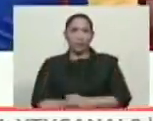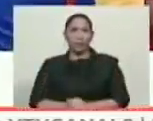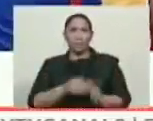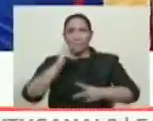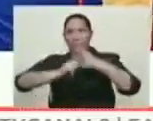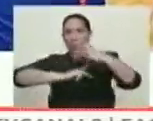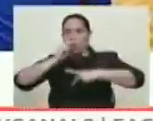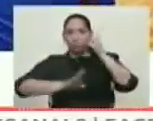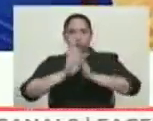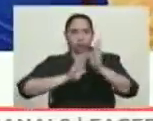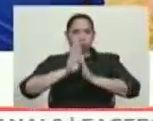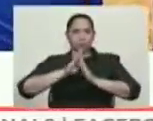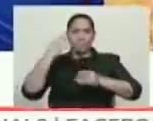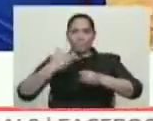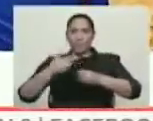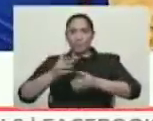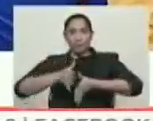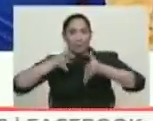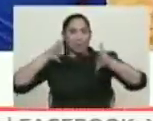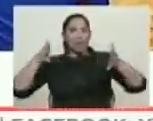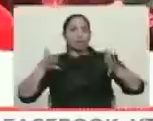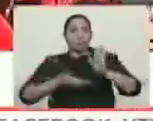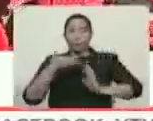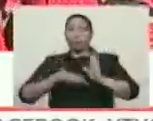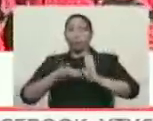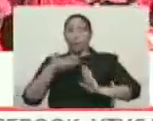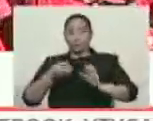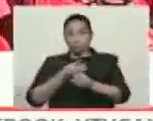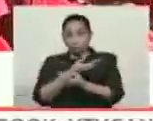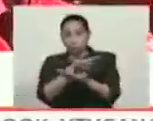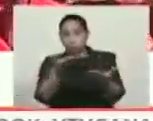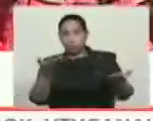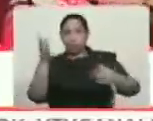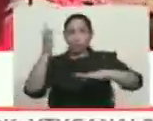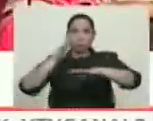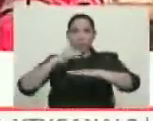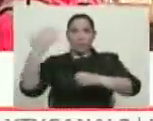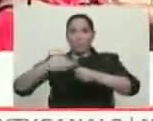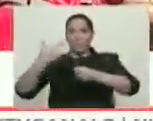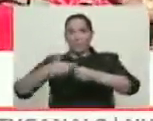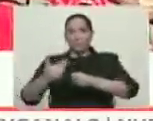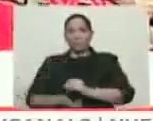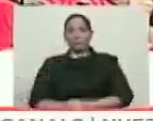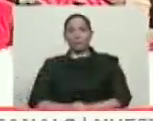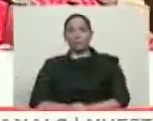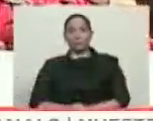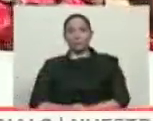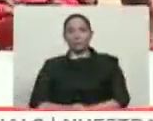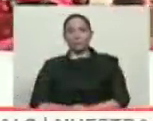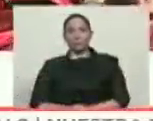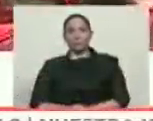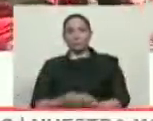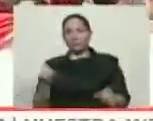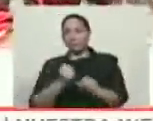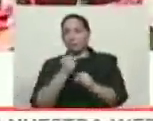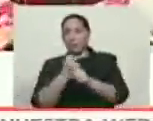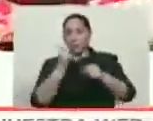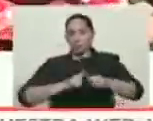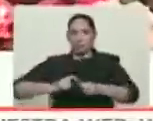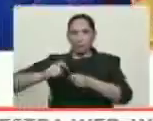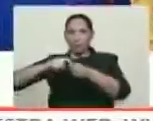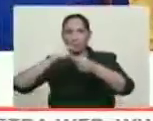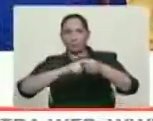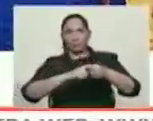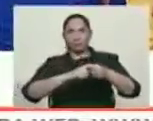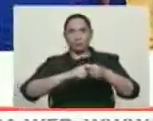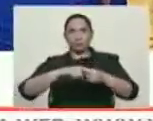producción petrolera. ¡Qué gran papel el que le toca a Petróleos de Venezuela y a su clase trabajadora, a